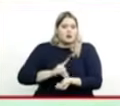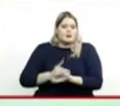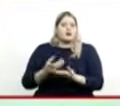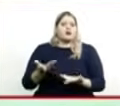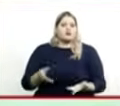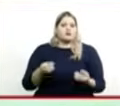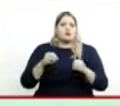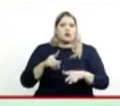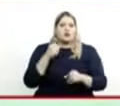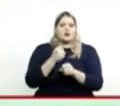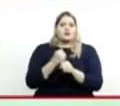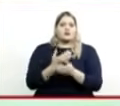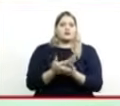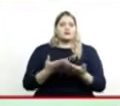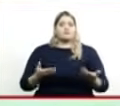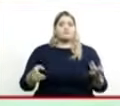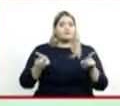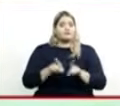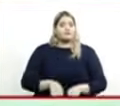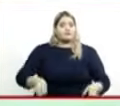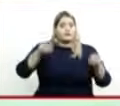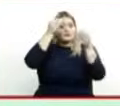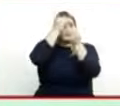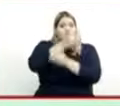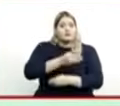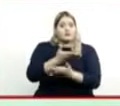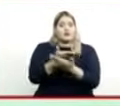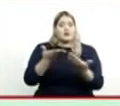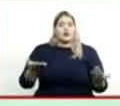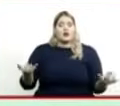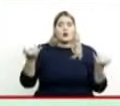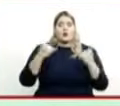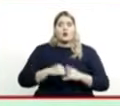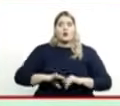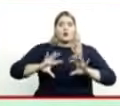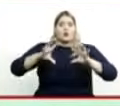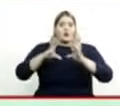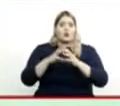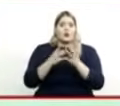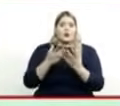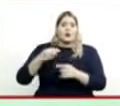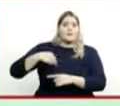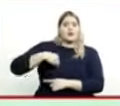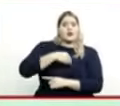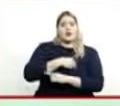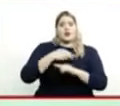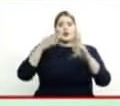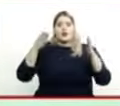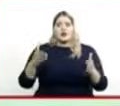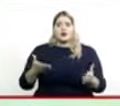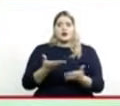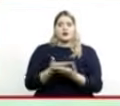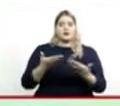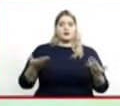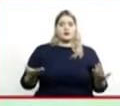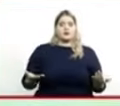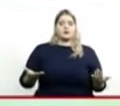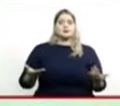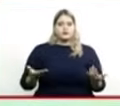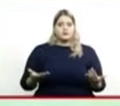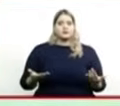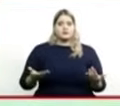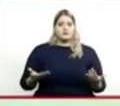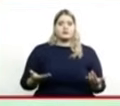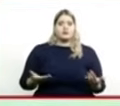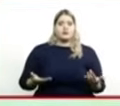También anuncio que en Consejo de Ministros, con el objetivo de integrar el área